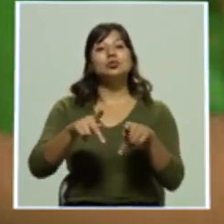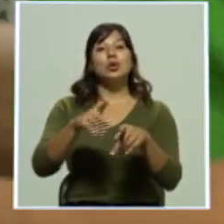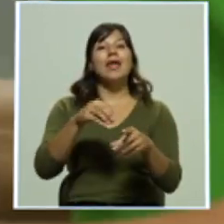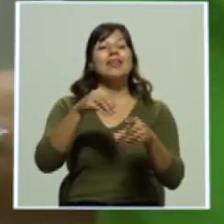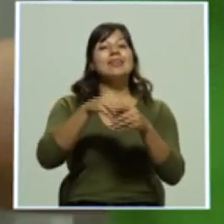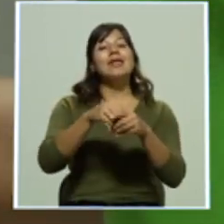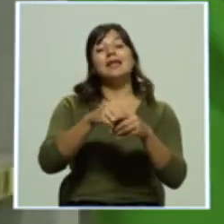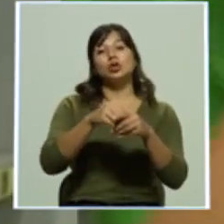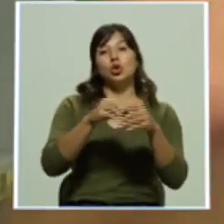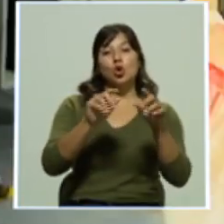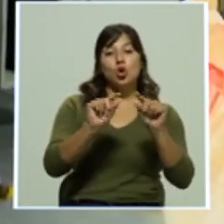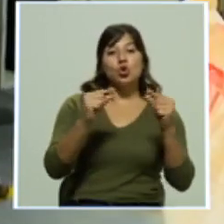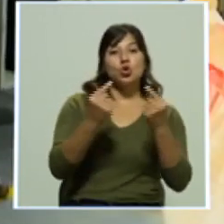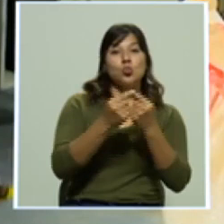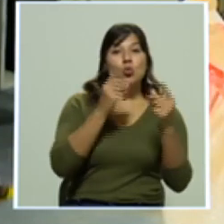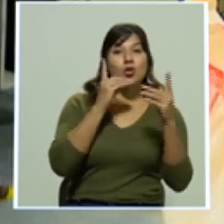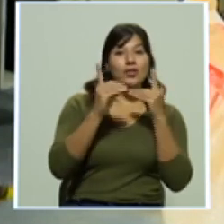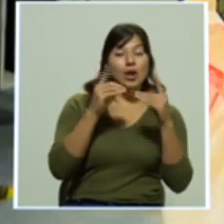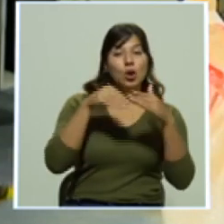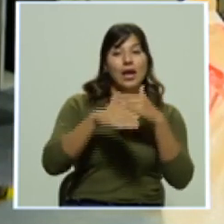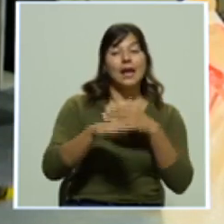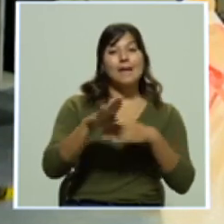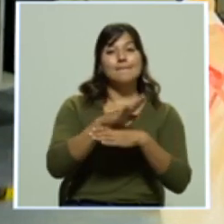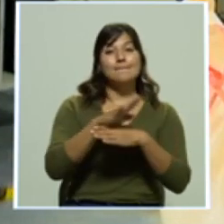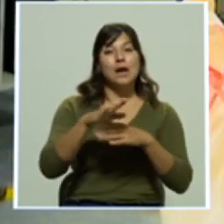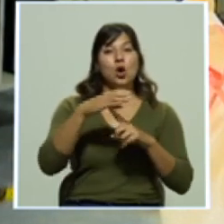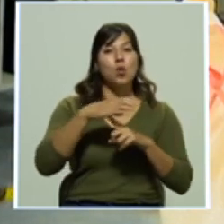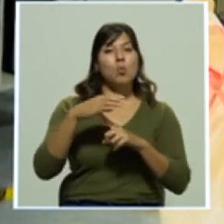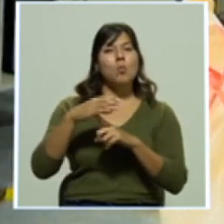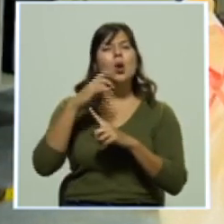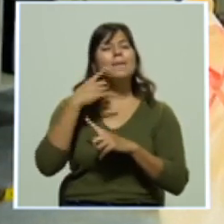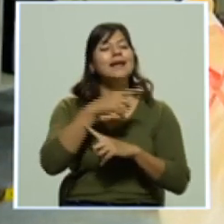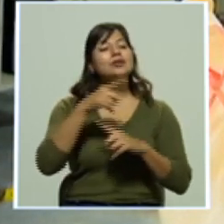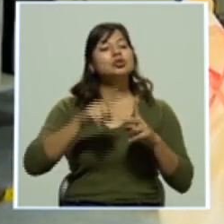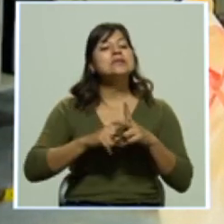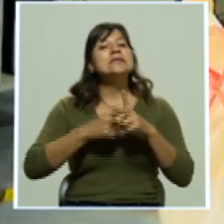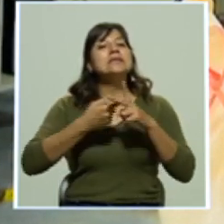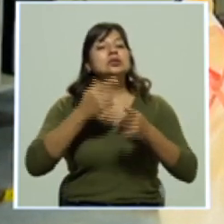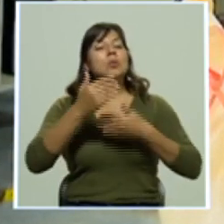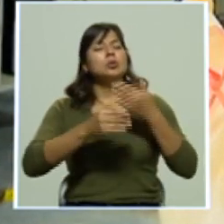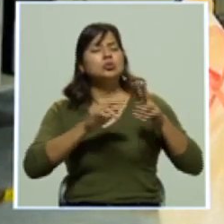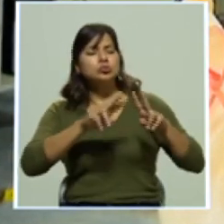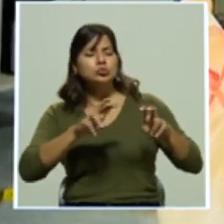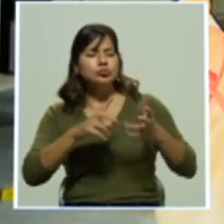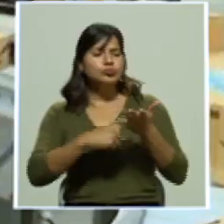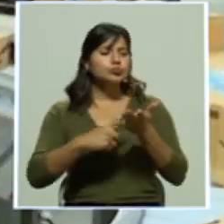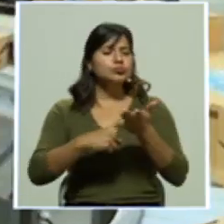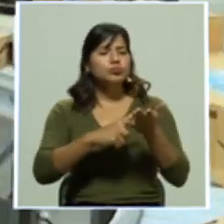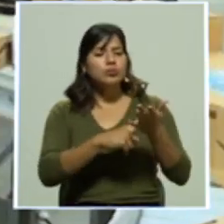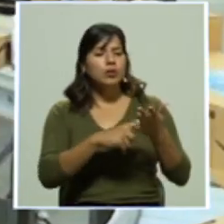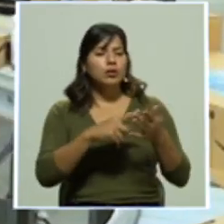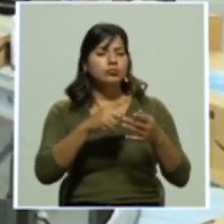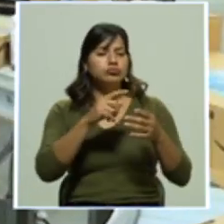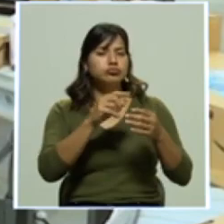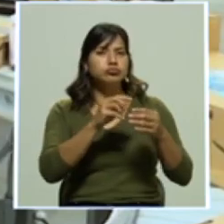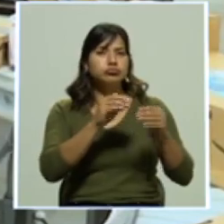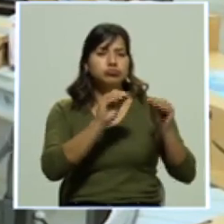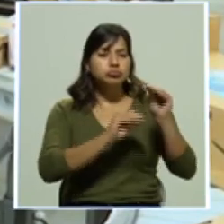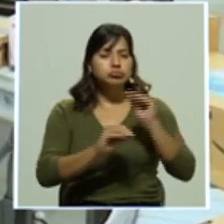Diálogo del Banco Popular para iniciar un proceso de revisión, discusión y correcciones con todos los